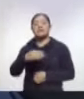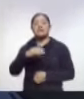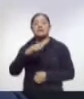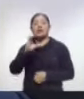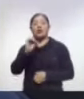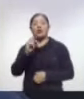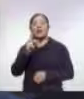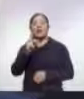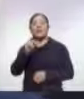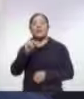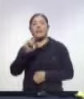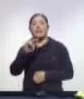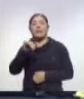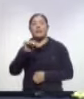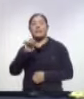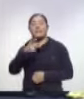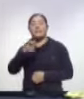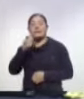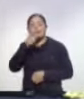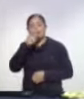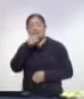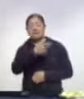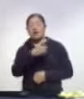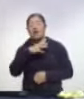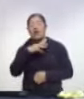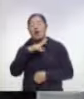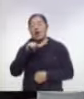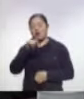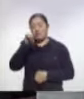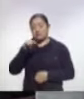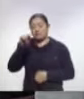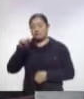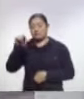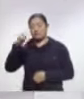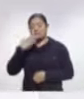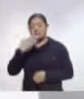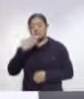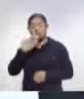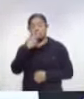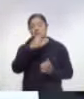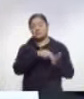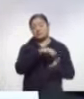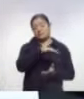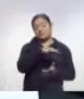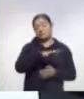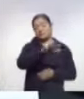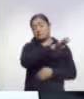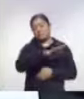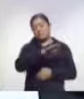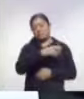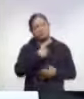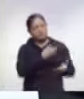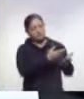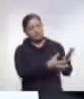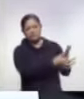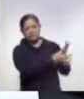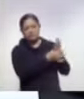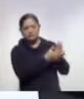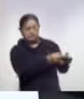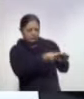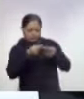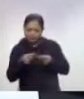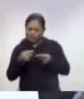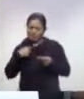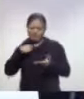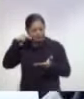José Noé Altamirano, destacó los indicadores que registró el Estado durante 2019. Y un dato que a mí me llamó mucho la atención